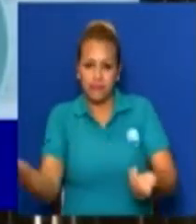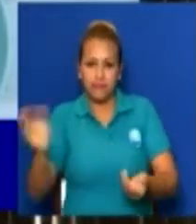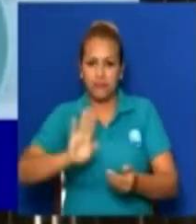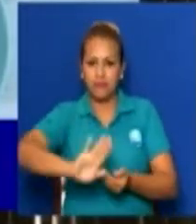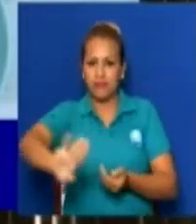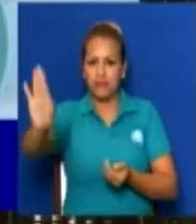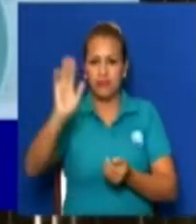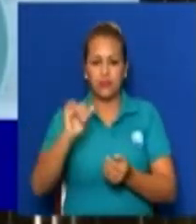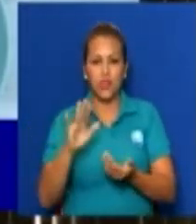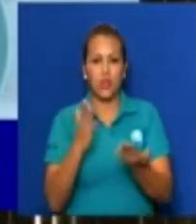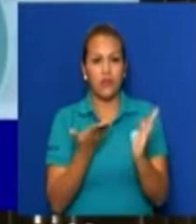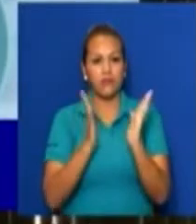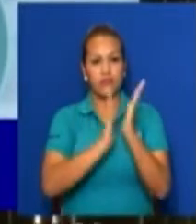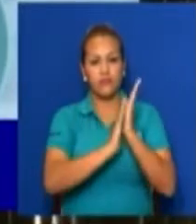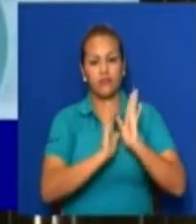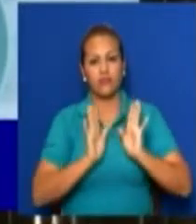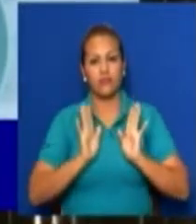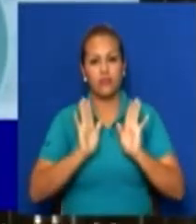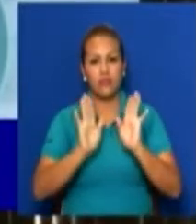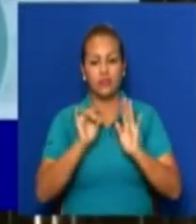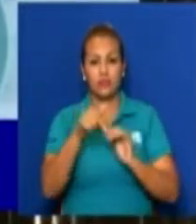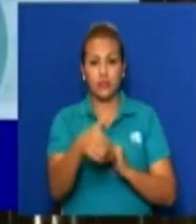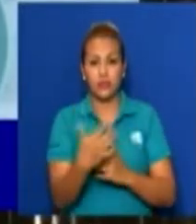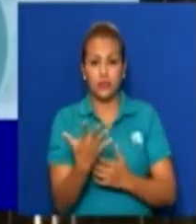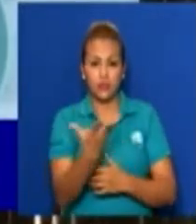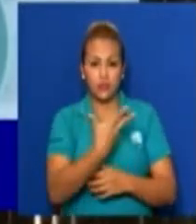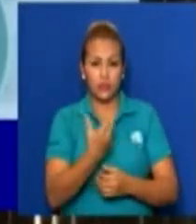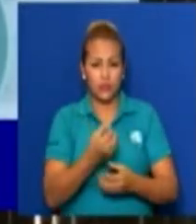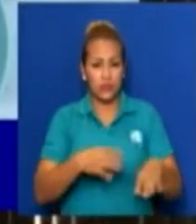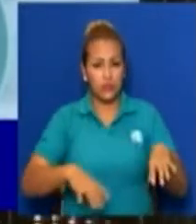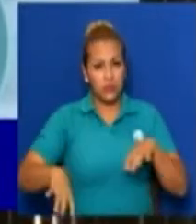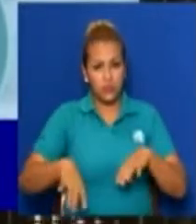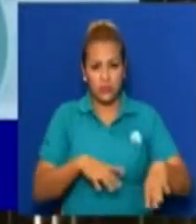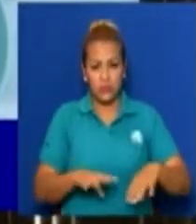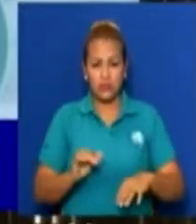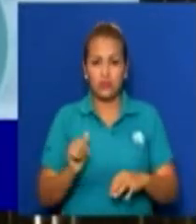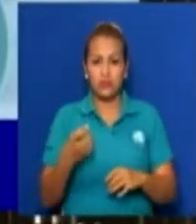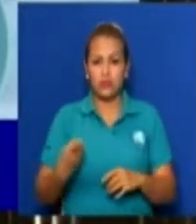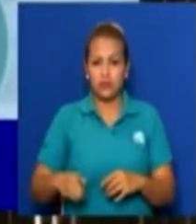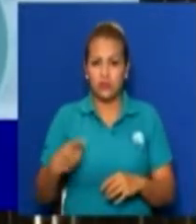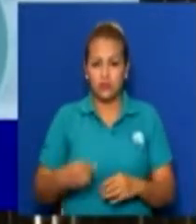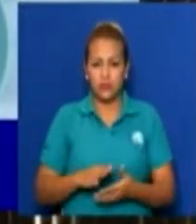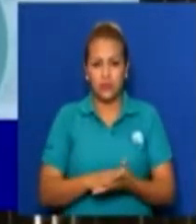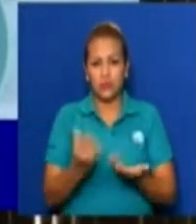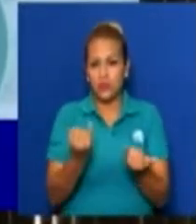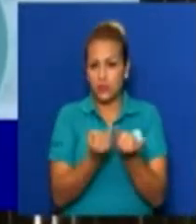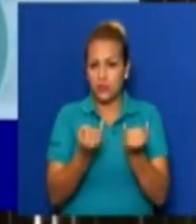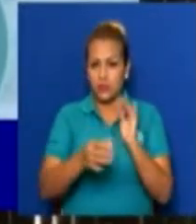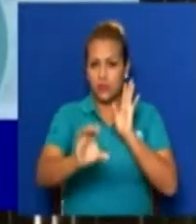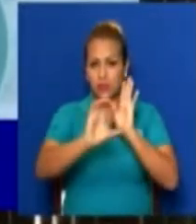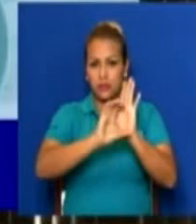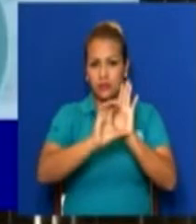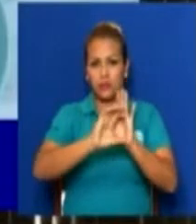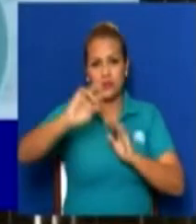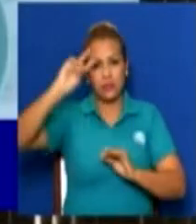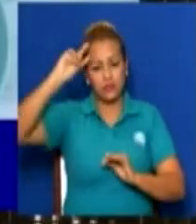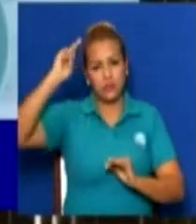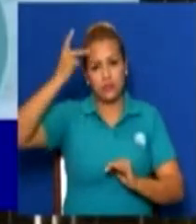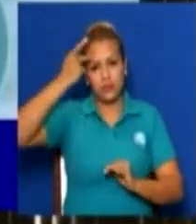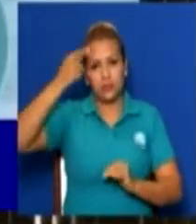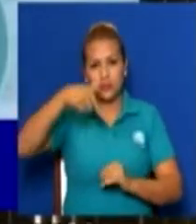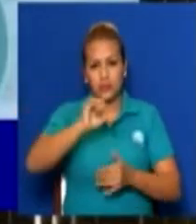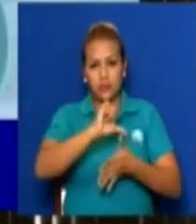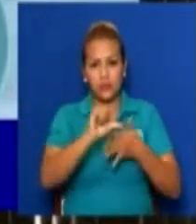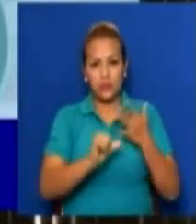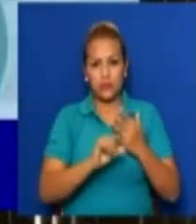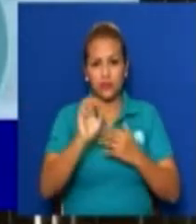que impidan el ejercicio de esos derechos. También la Constitución Política, en su artículo